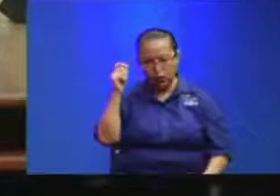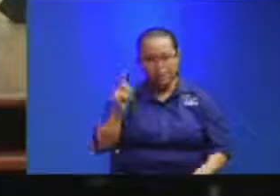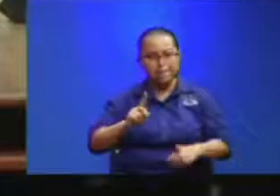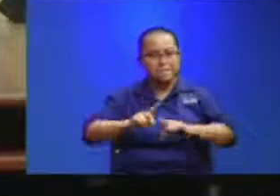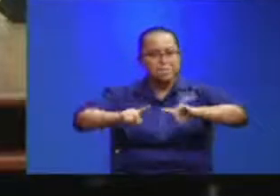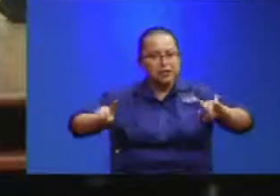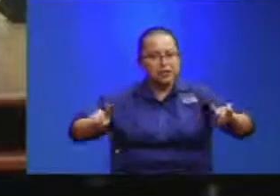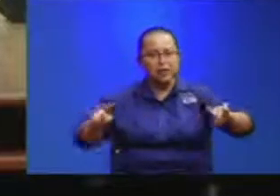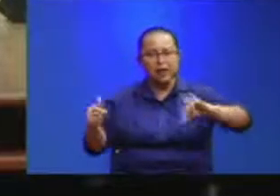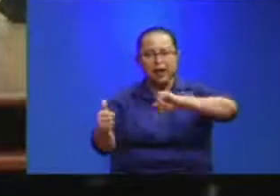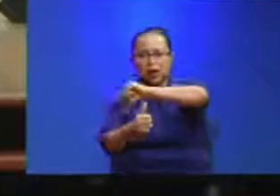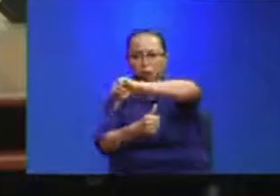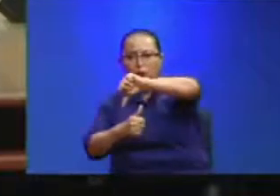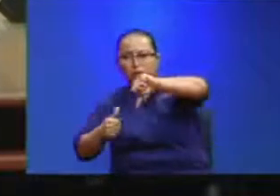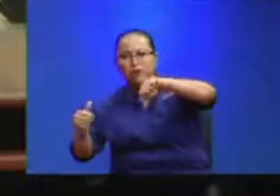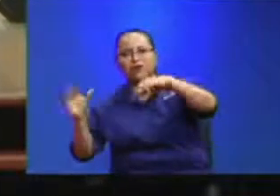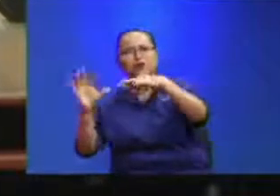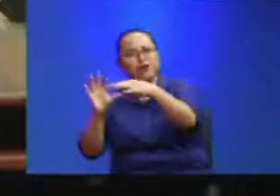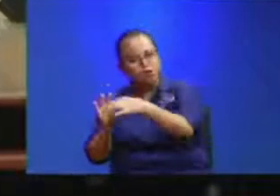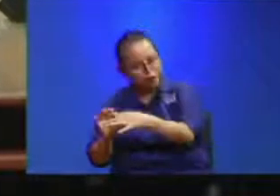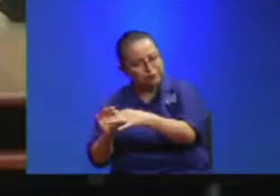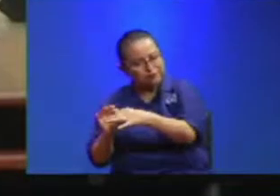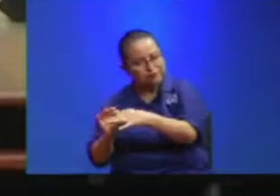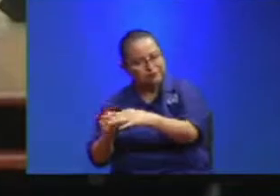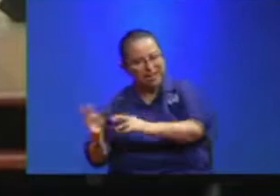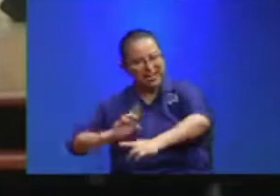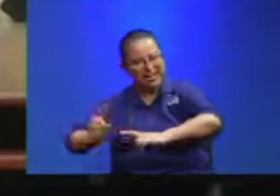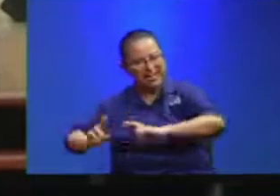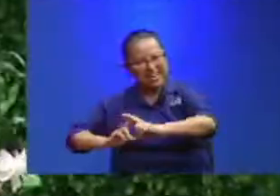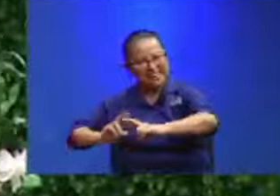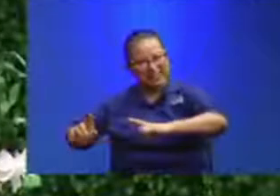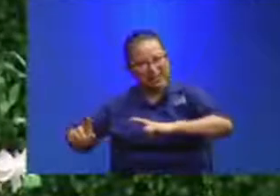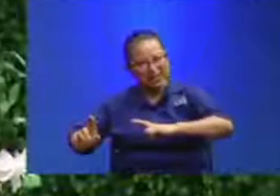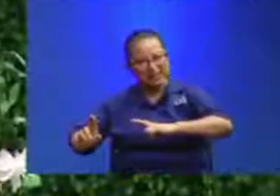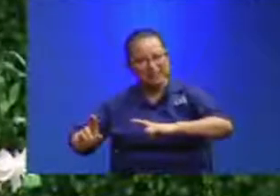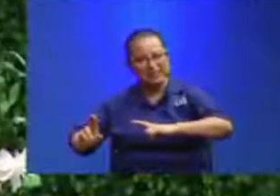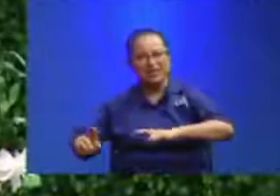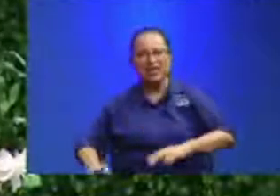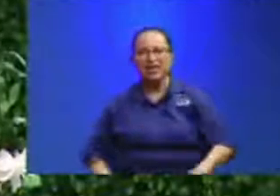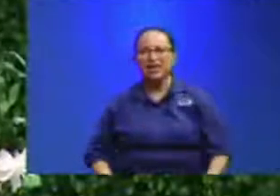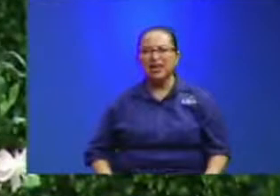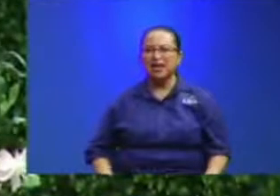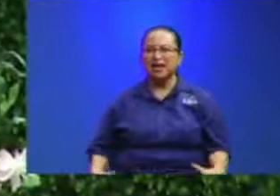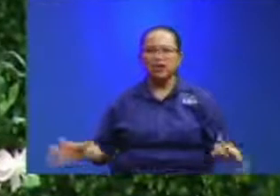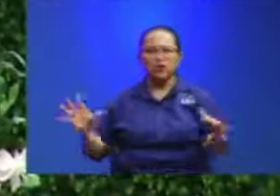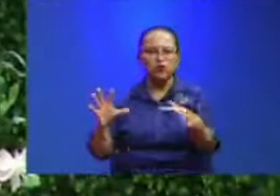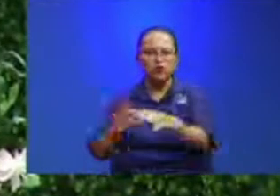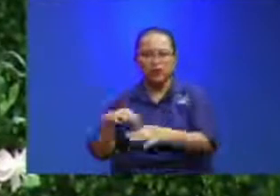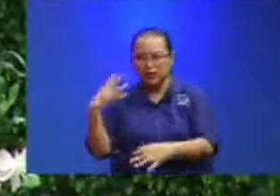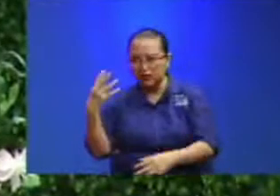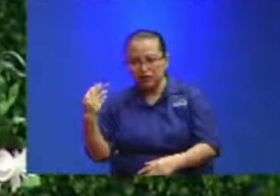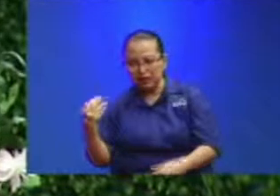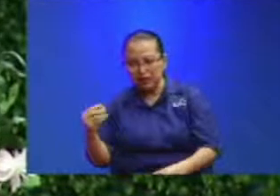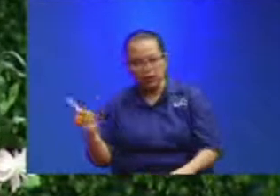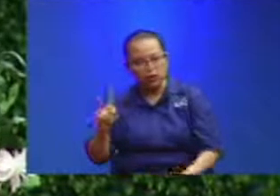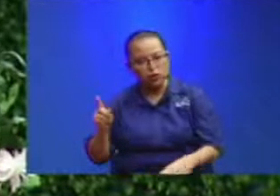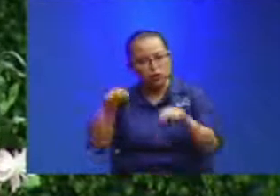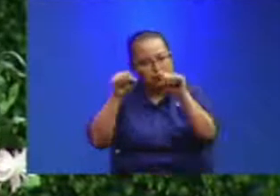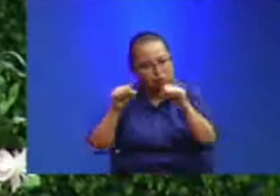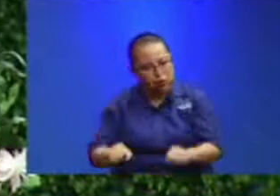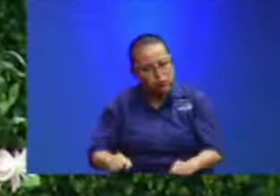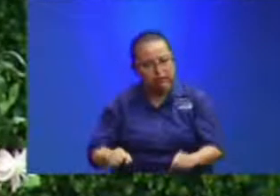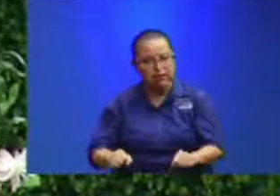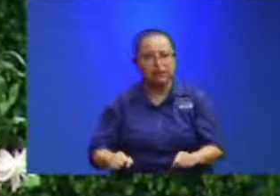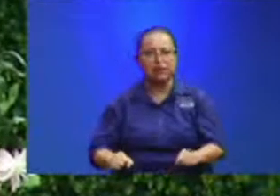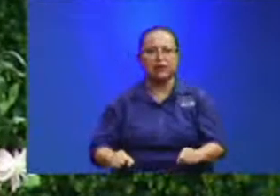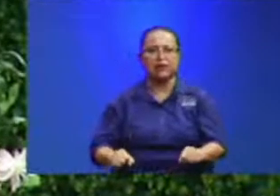comunión comunión es lo spirit lo espiritual no se puede porque no se